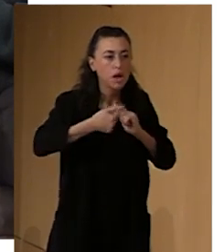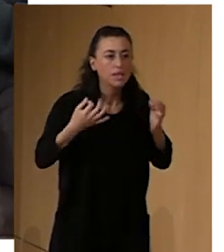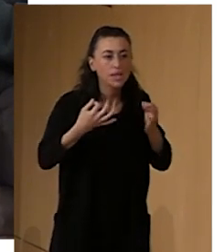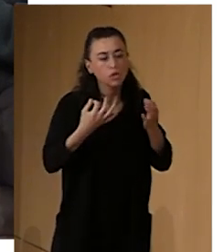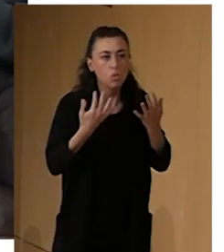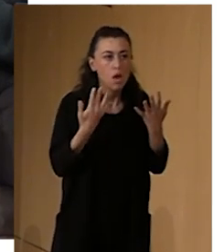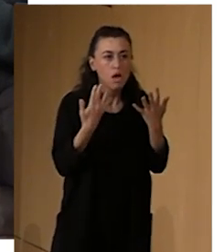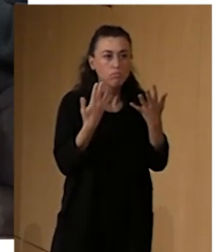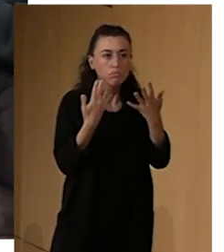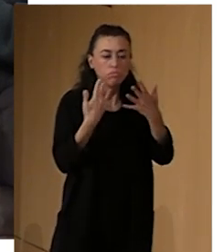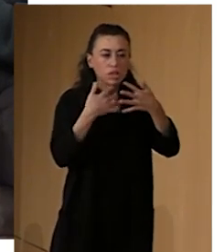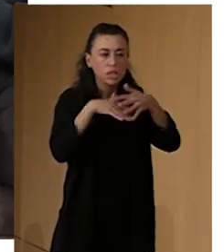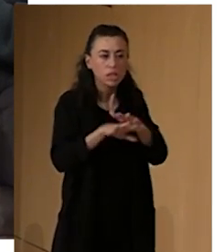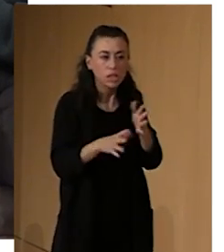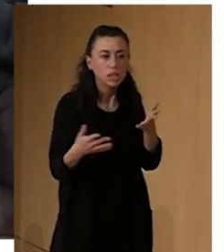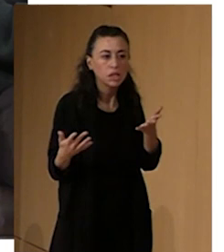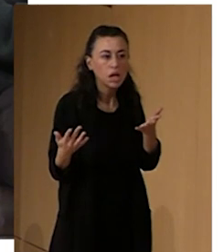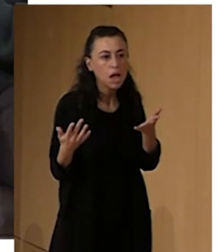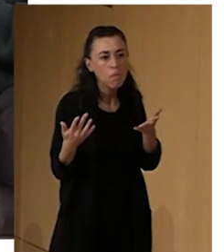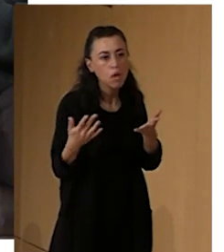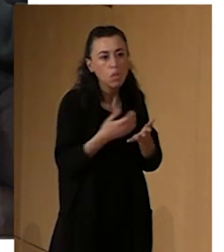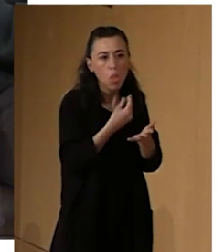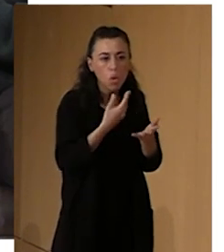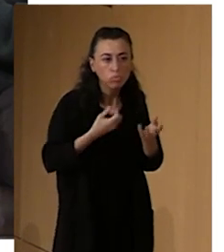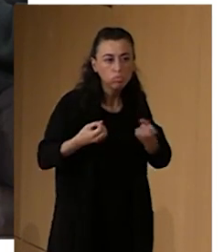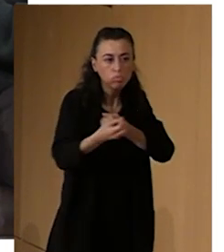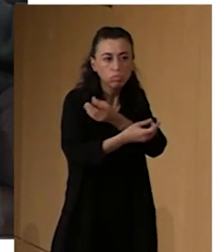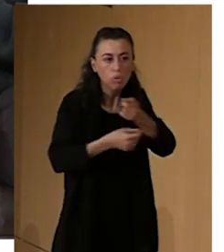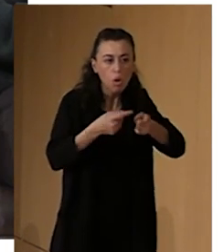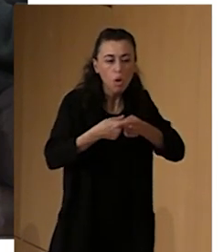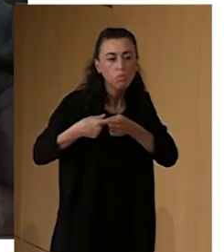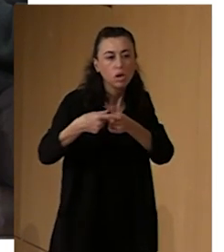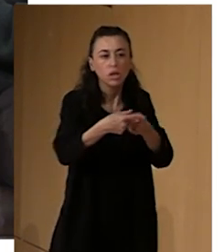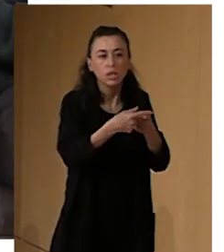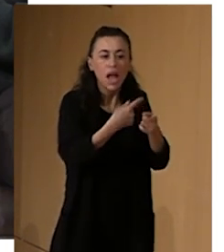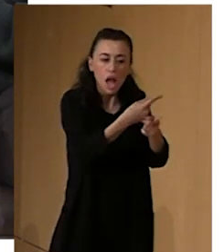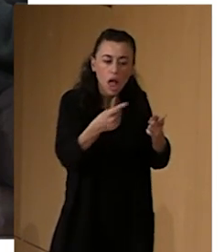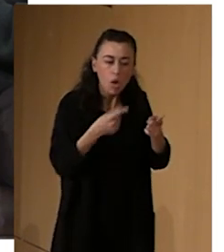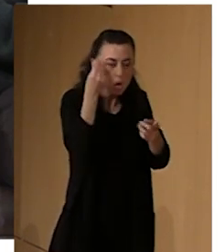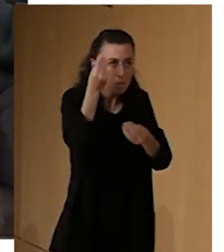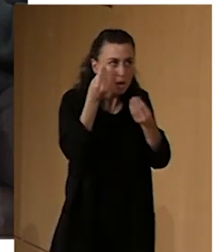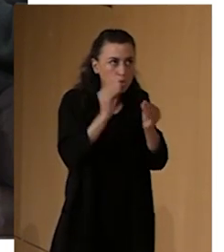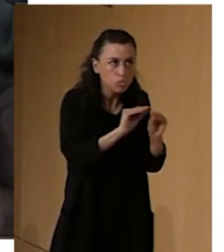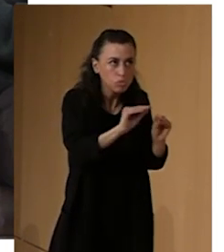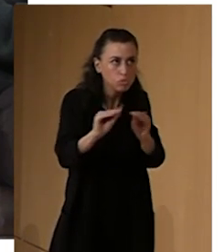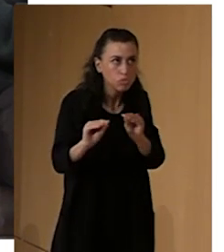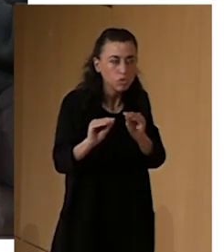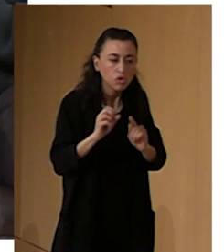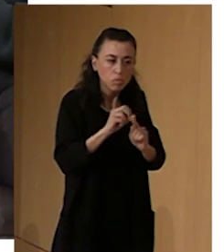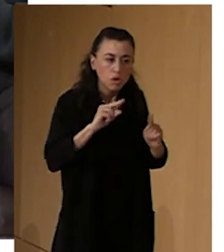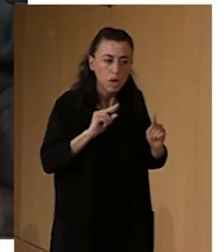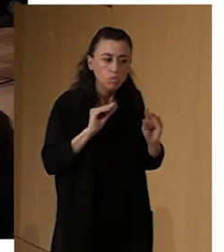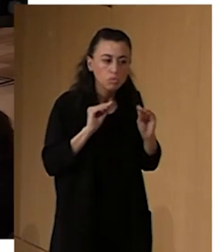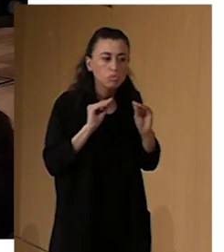esa compartir todos y que todos de ahí saquen cada uno esa reflexión que a cada uno le construye su mirada de una forma